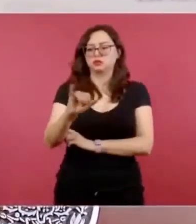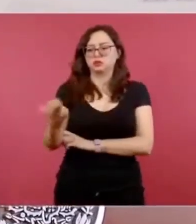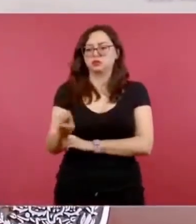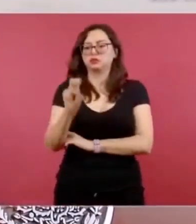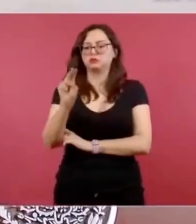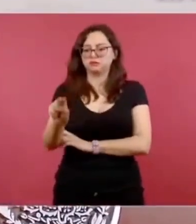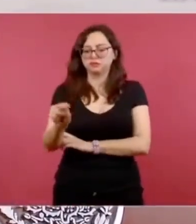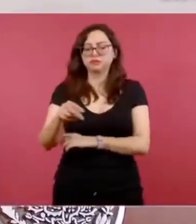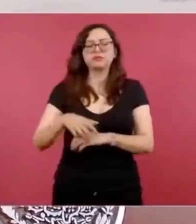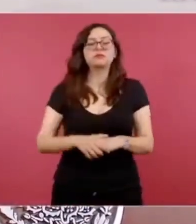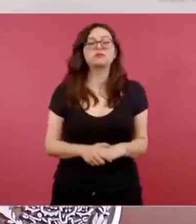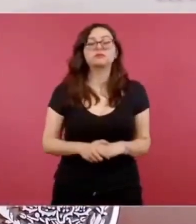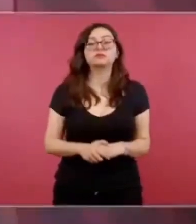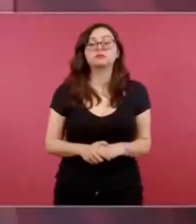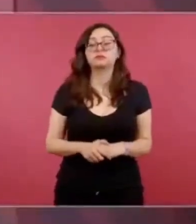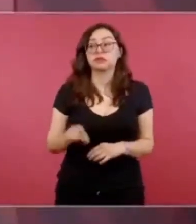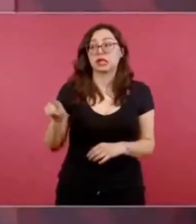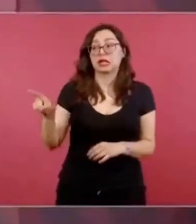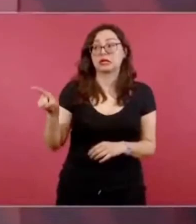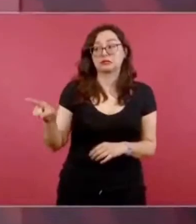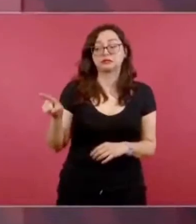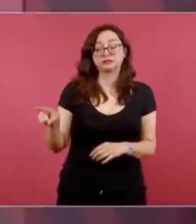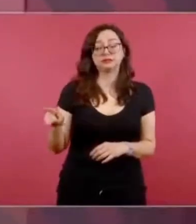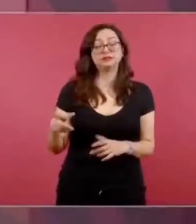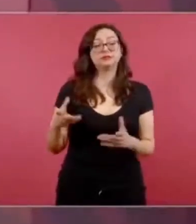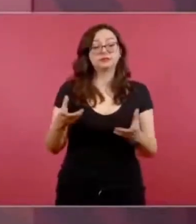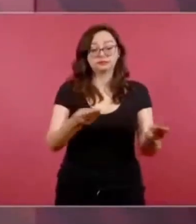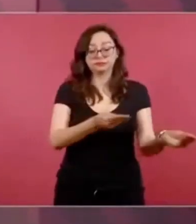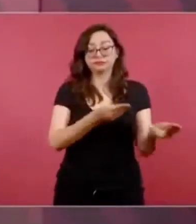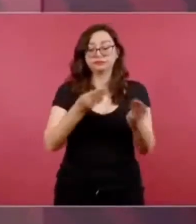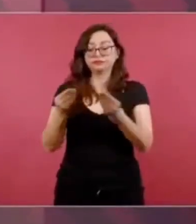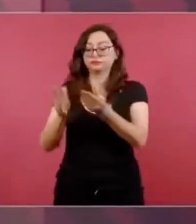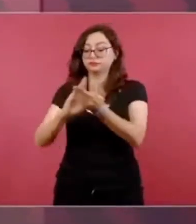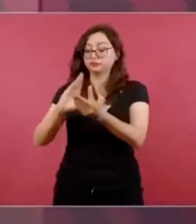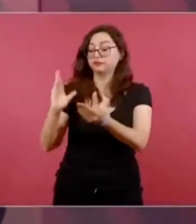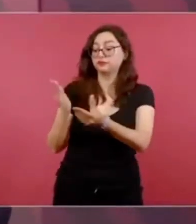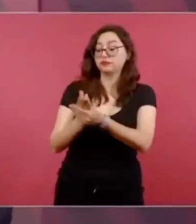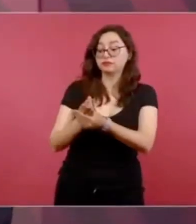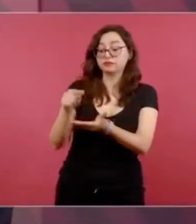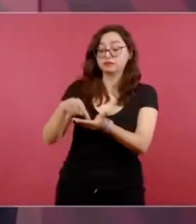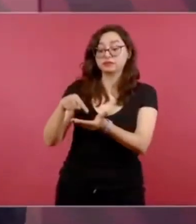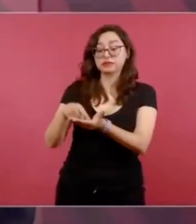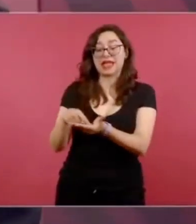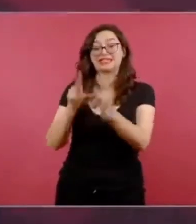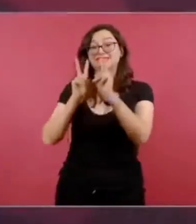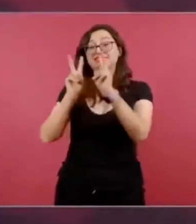Lo tuvo creo que 9, 10 meses para que